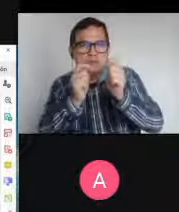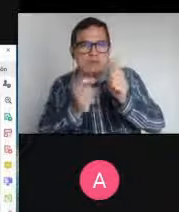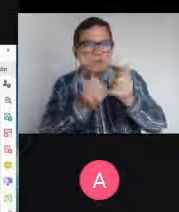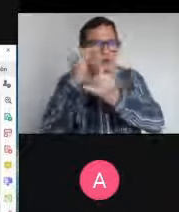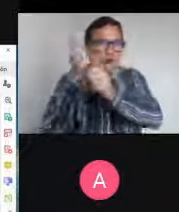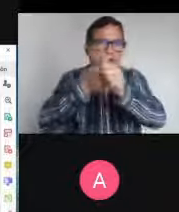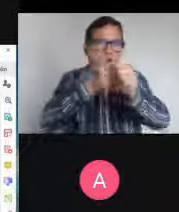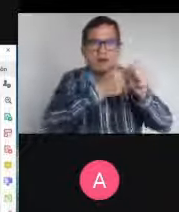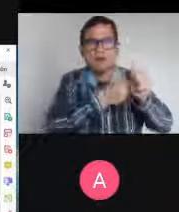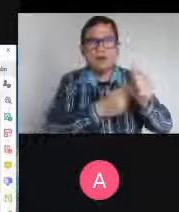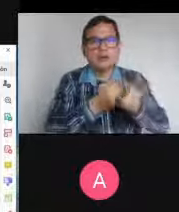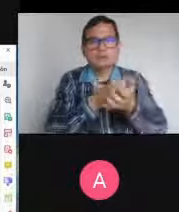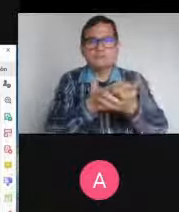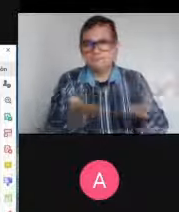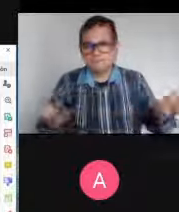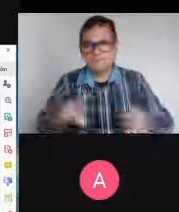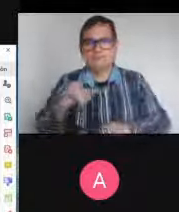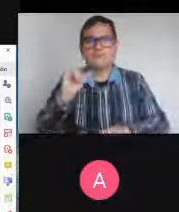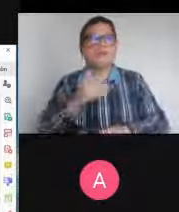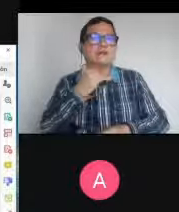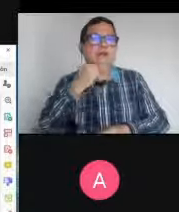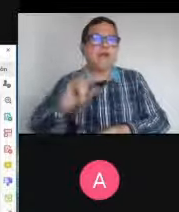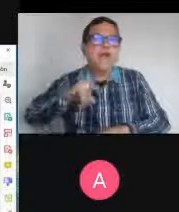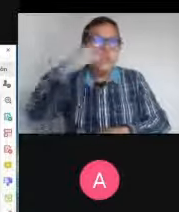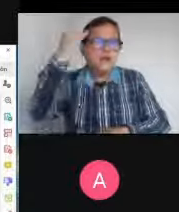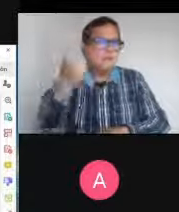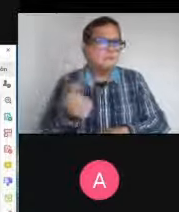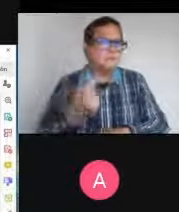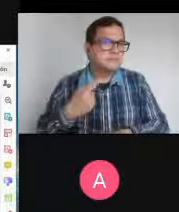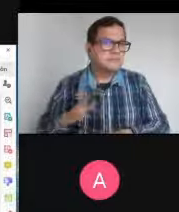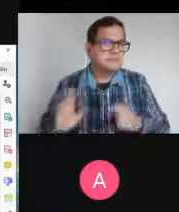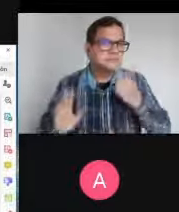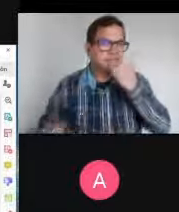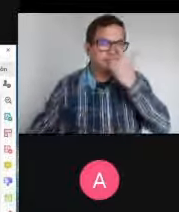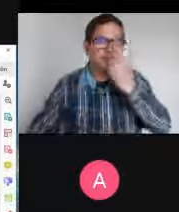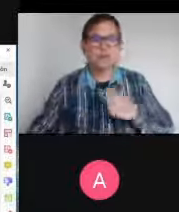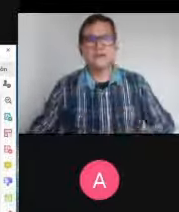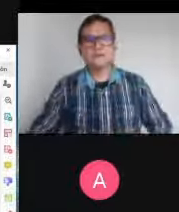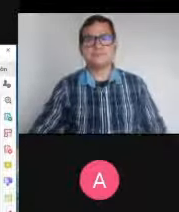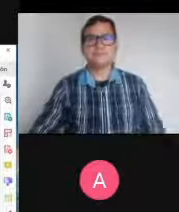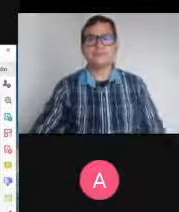esos elementos. No sé si hay alguna pregunta hasta acá.